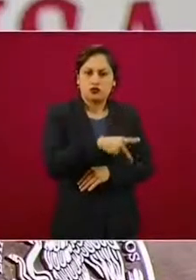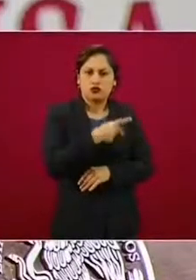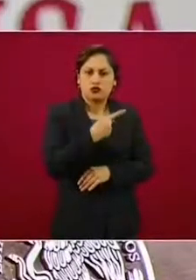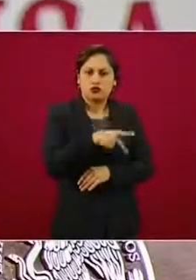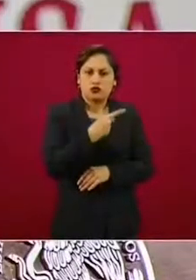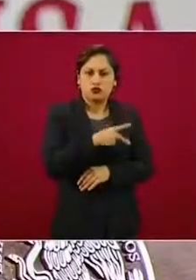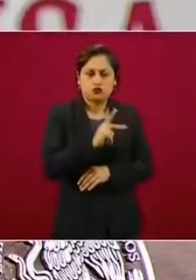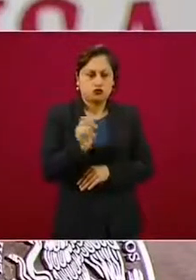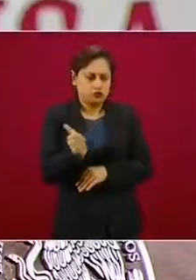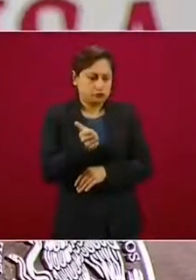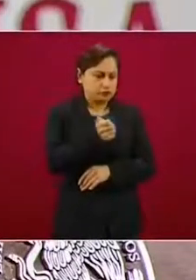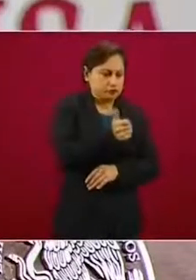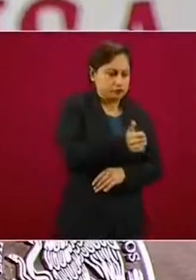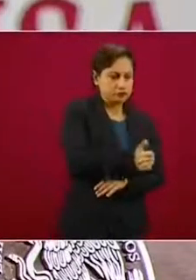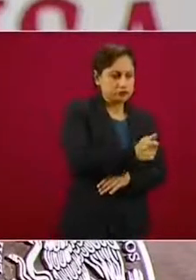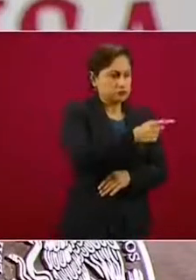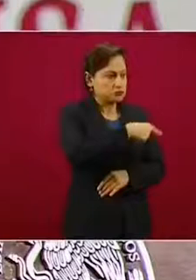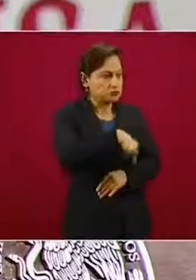porque también,